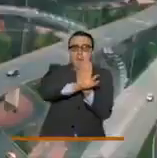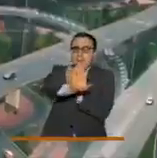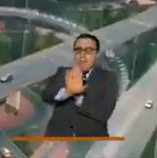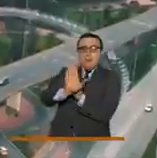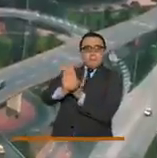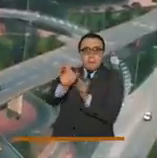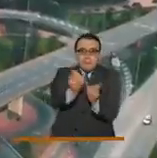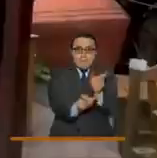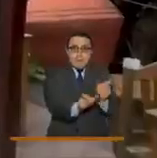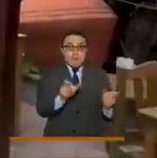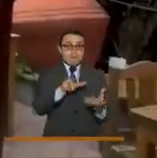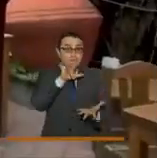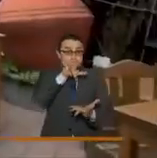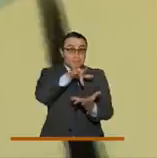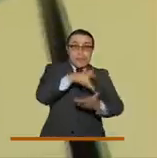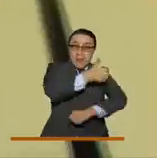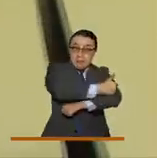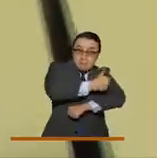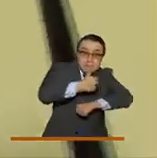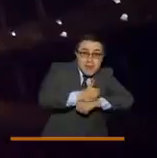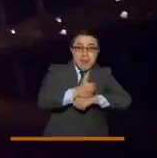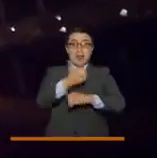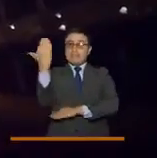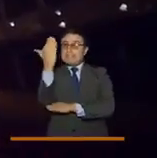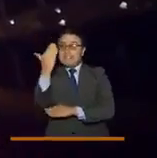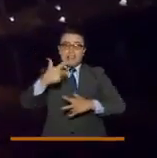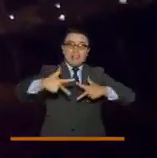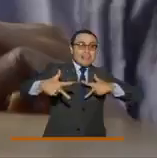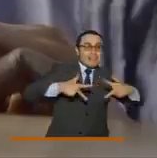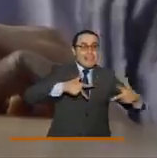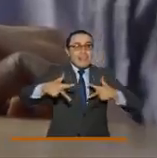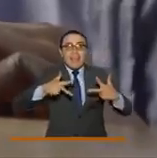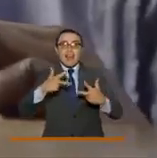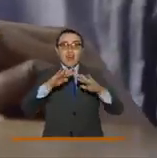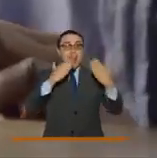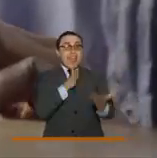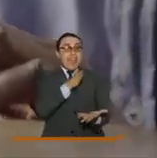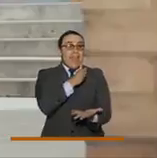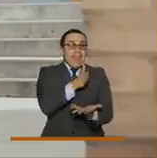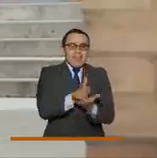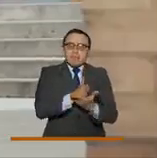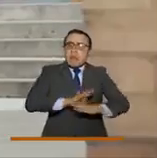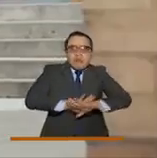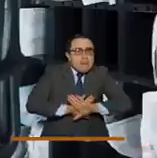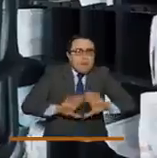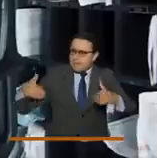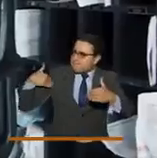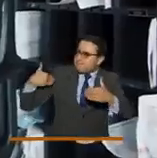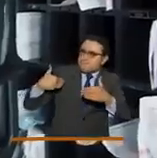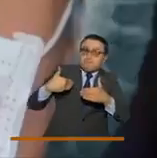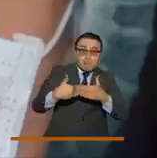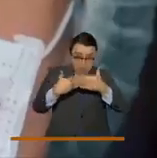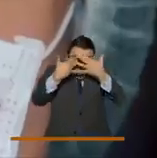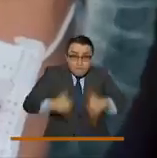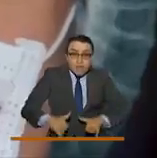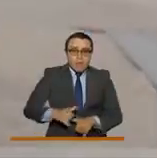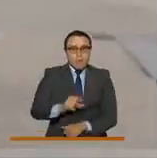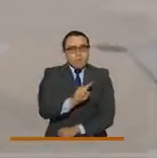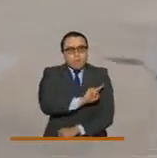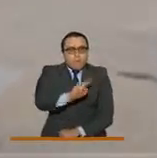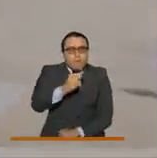distancia, dejamos de ir a los bares, al cine, al teatro, a los colegios. Pero esto no ha